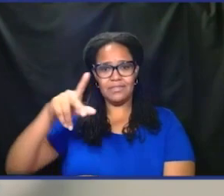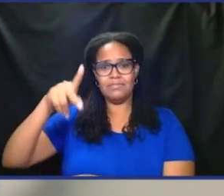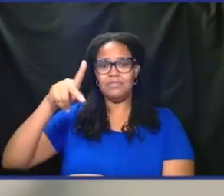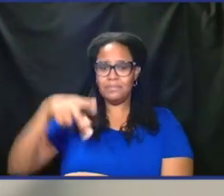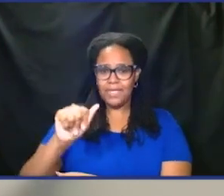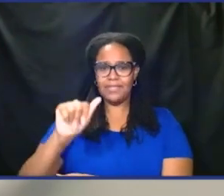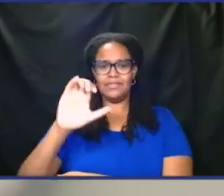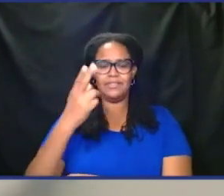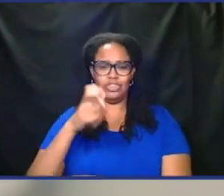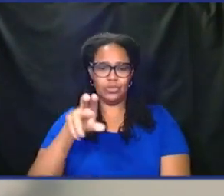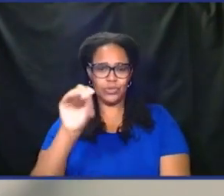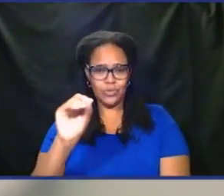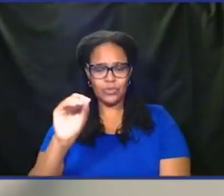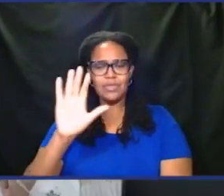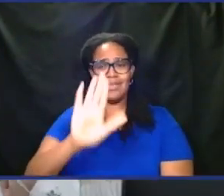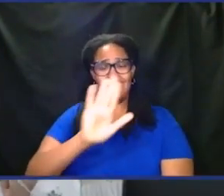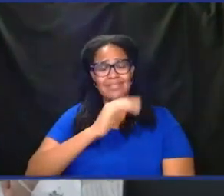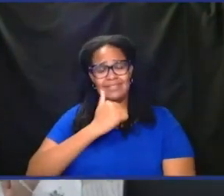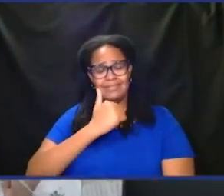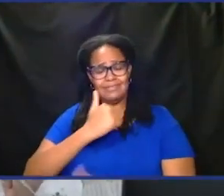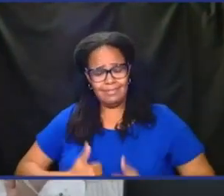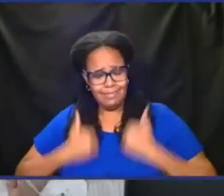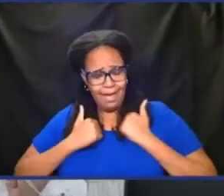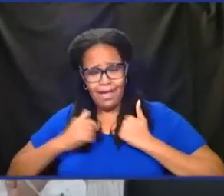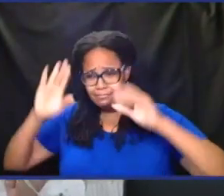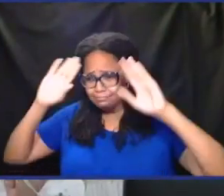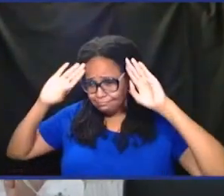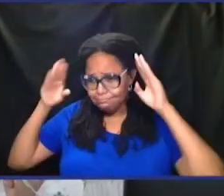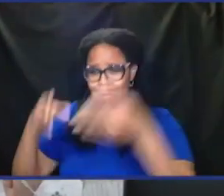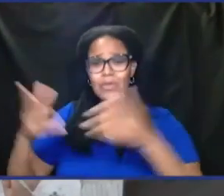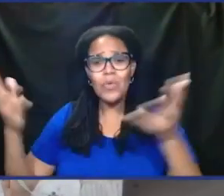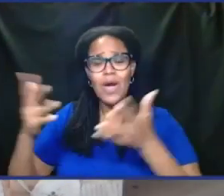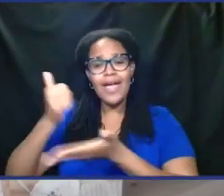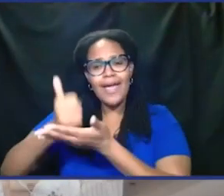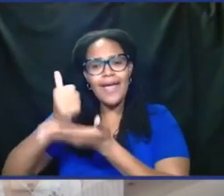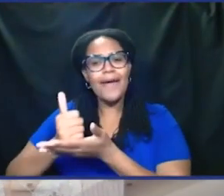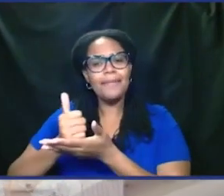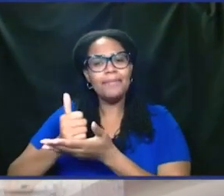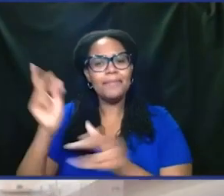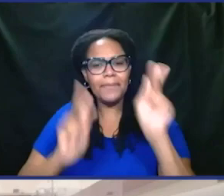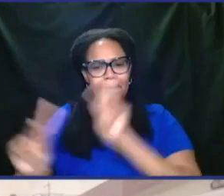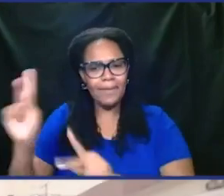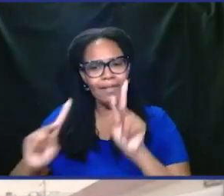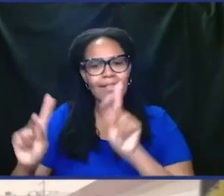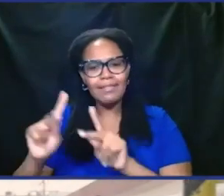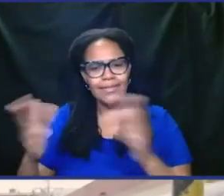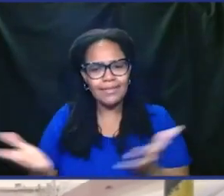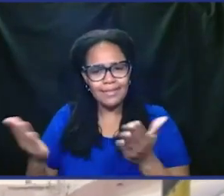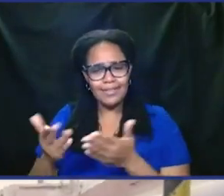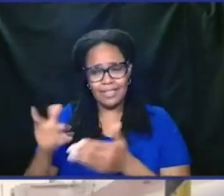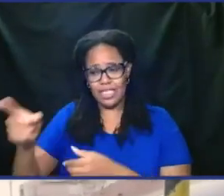providing care for Venezuelans. He works in one of America's 10 clinics near the border.